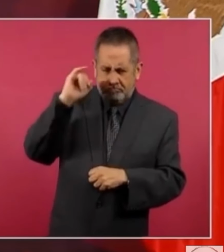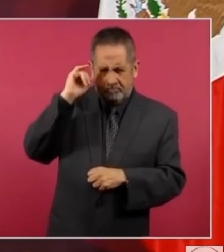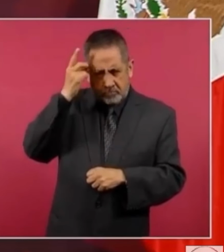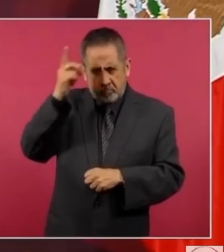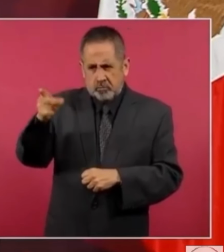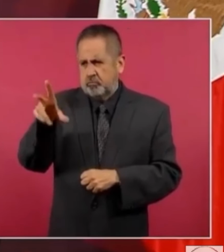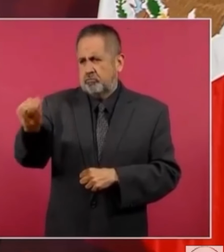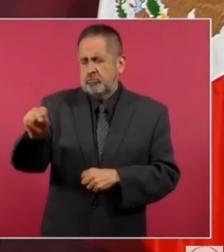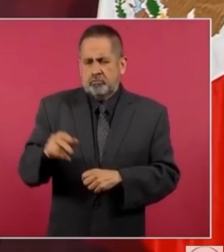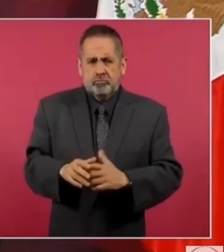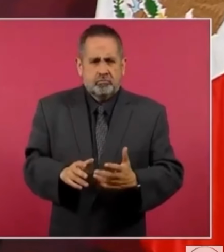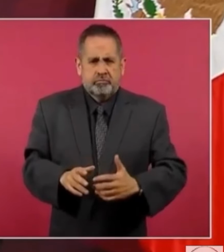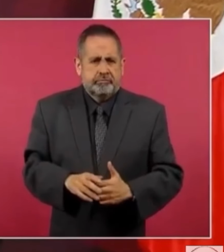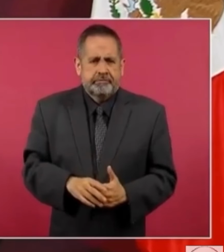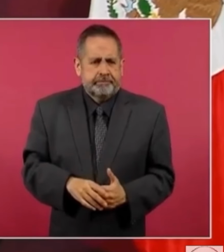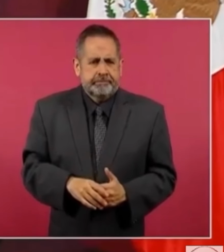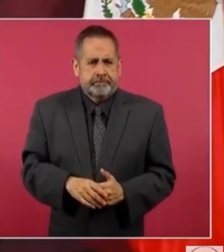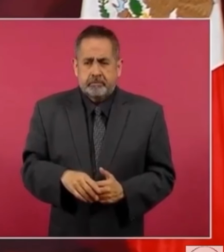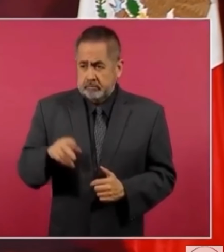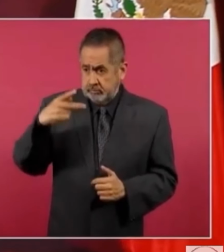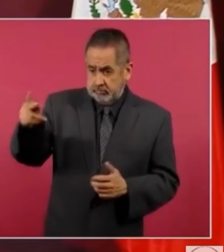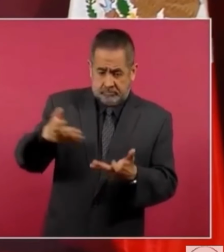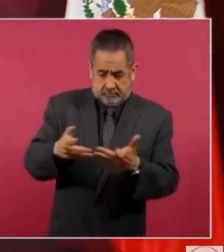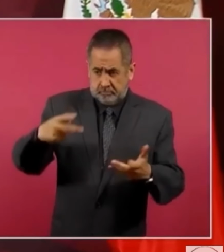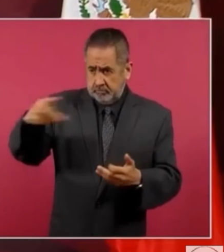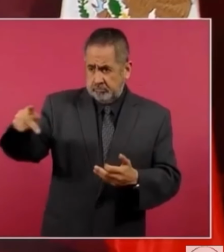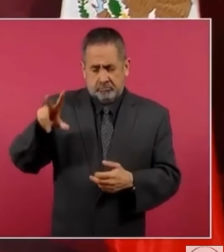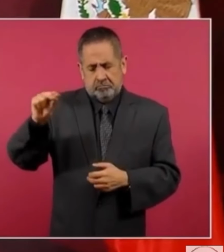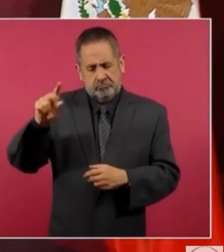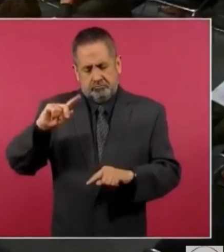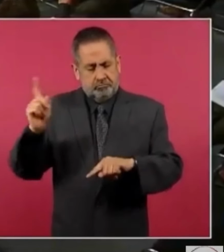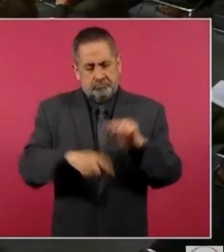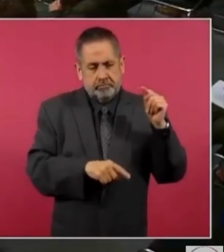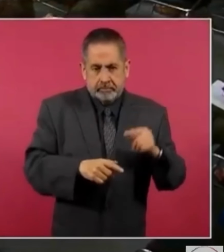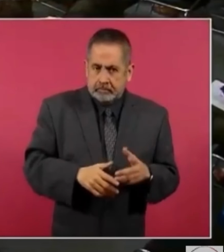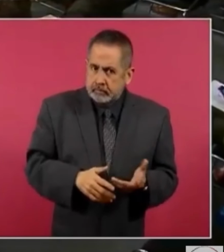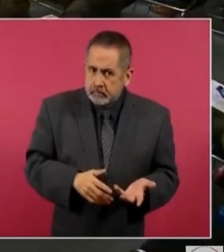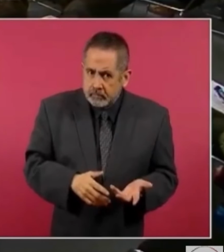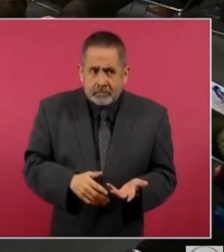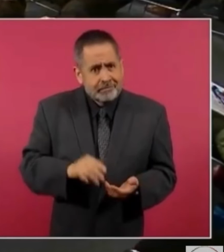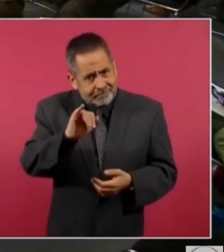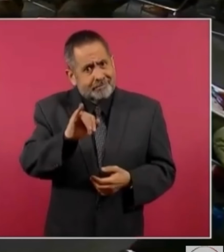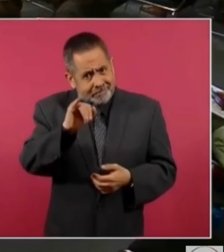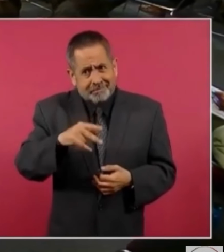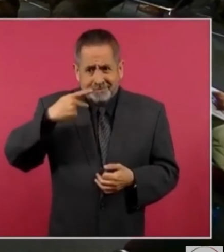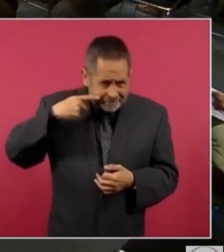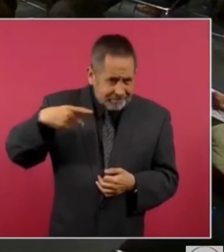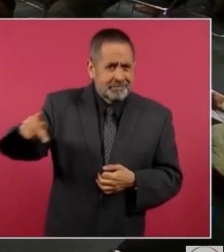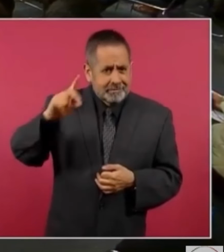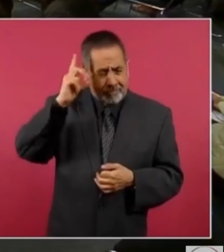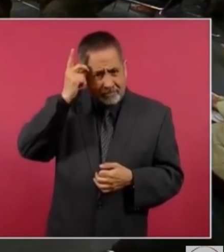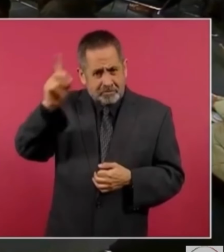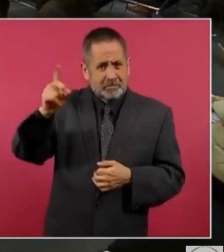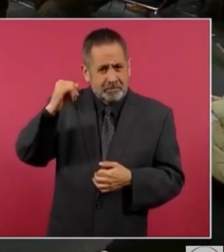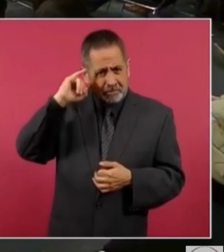como si fuesen de ellos las tierras. Pues claro que eran de ellos.